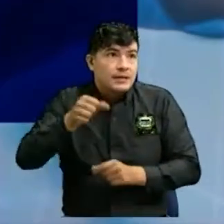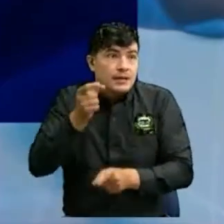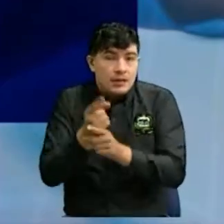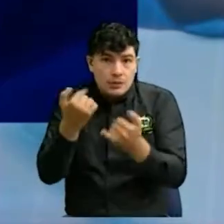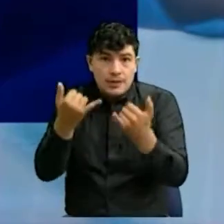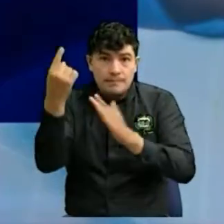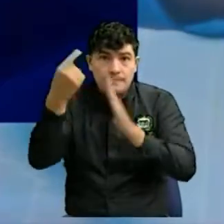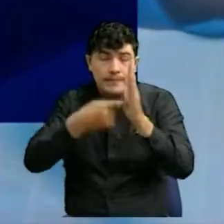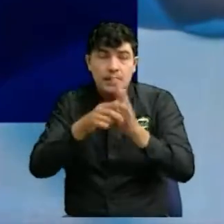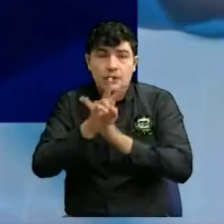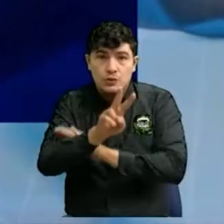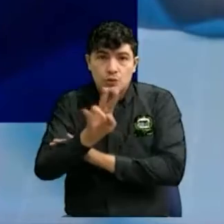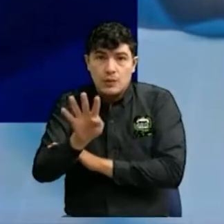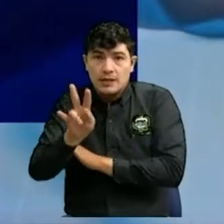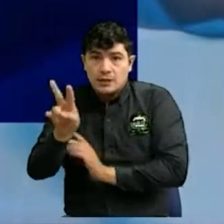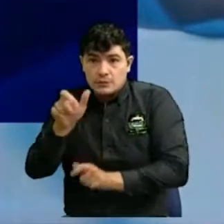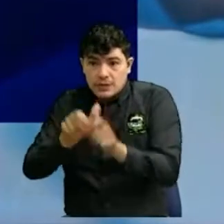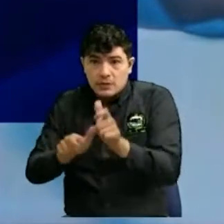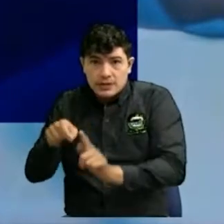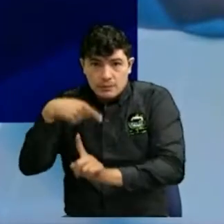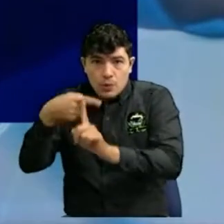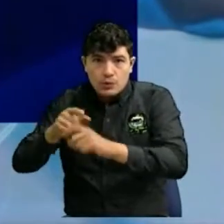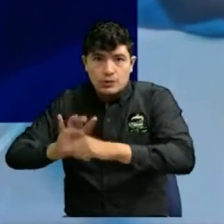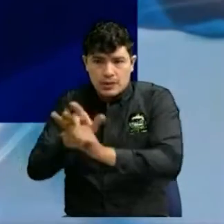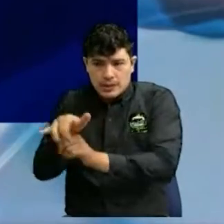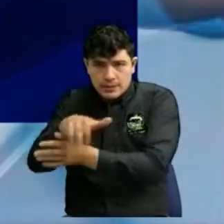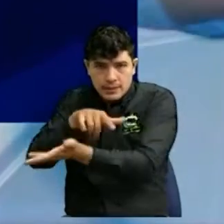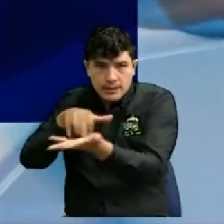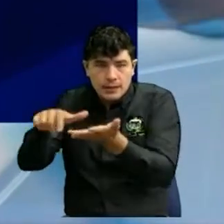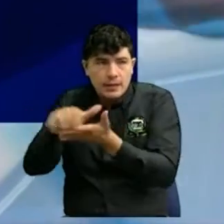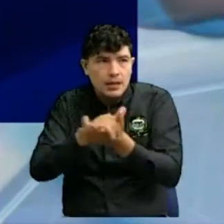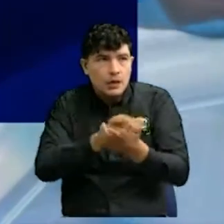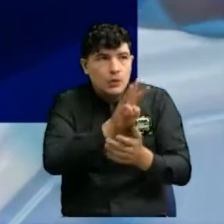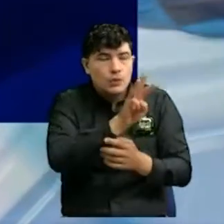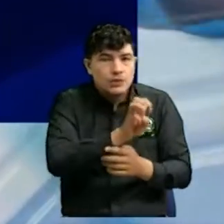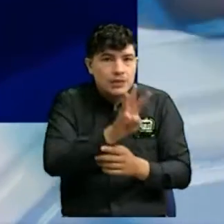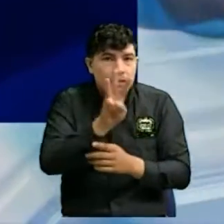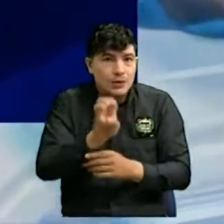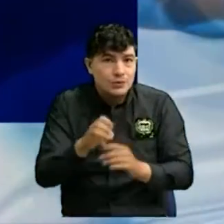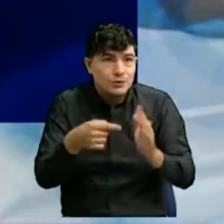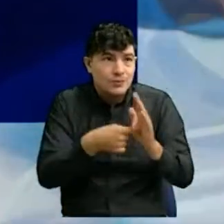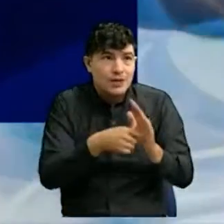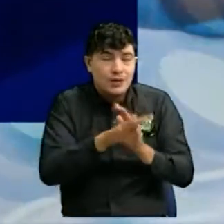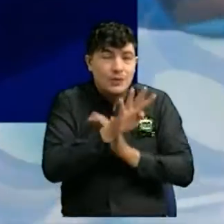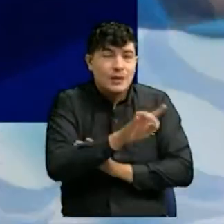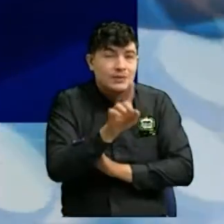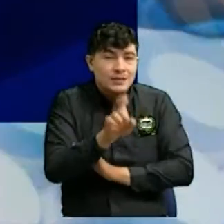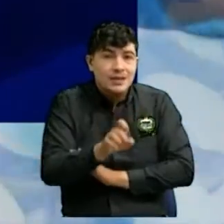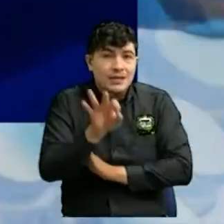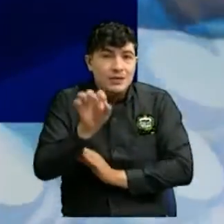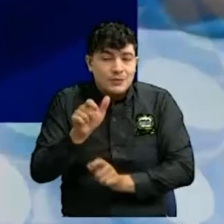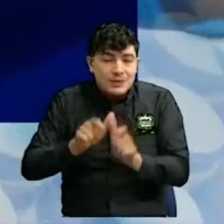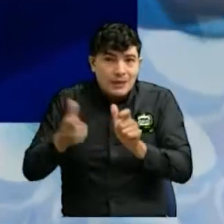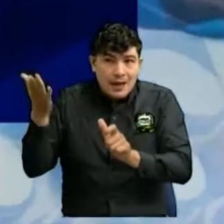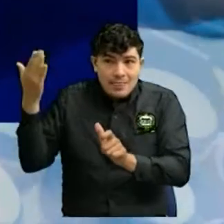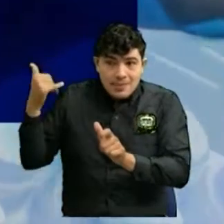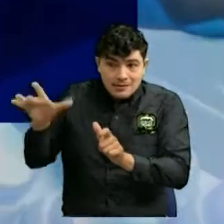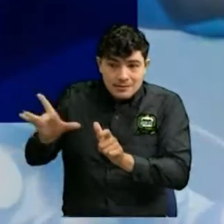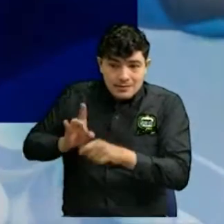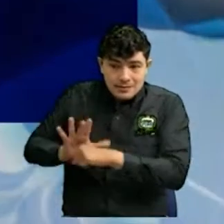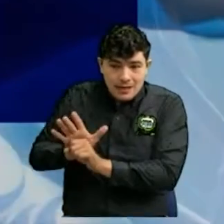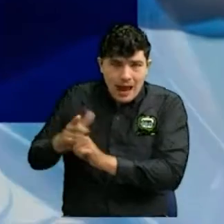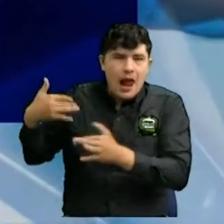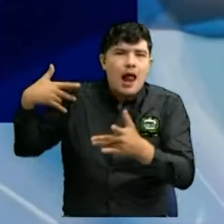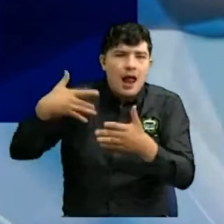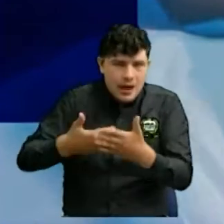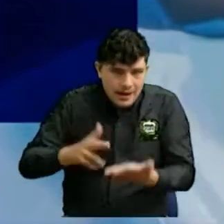casos activos confirmados en santander 88 mil 468 personas recuperadas y un total